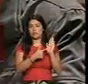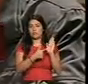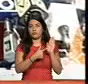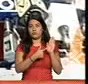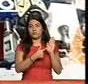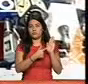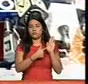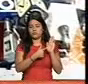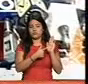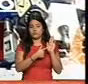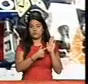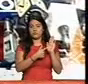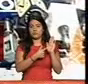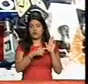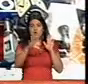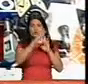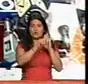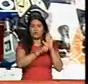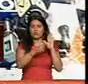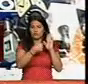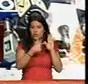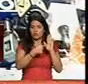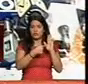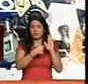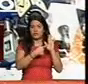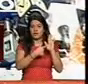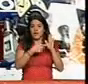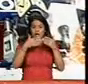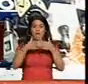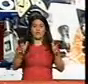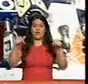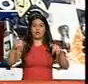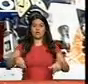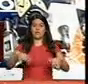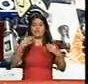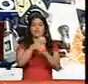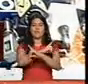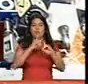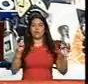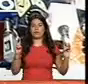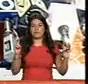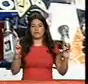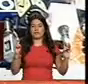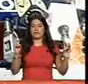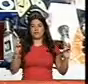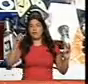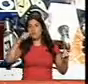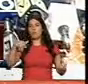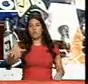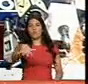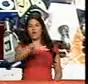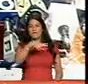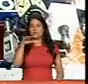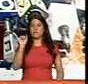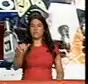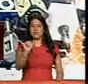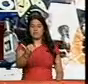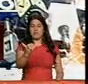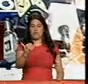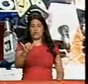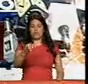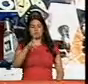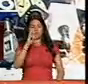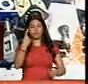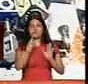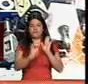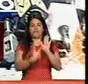aprobada le abrió las compuertas a nuestro país para una democracia donde el pueblo fuera el protagonista una